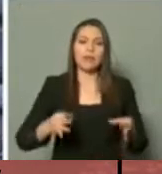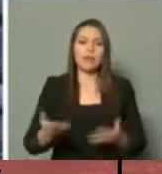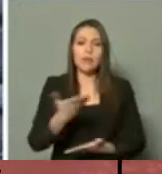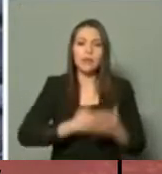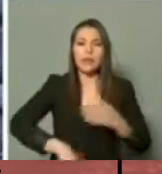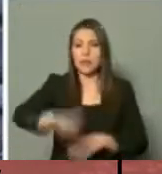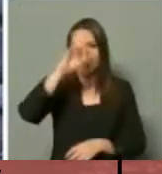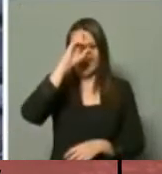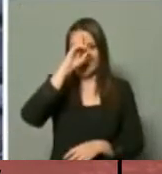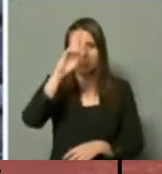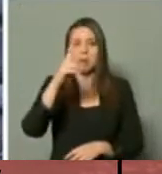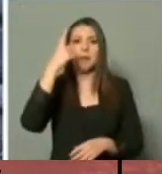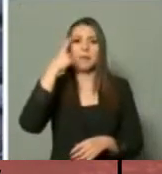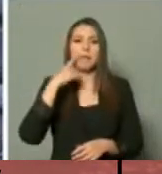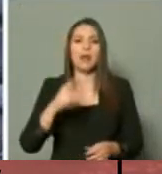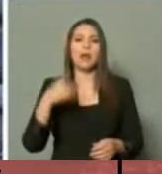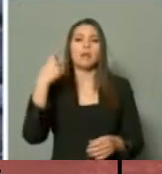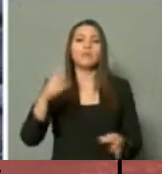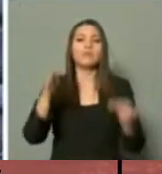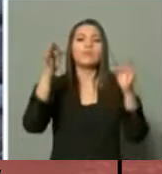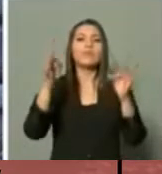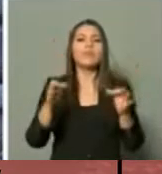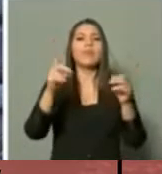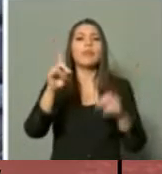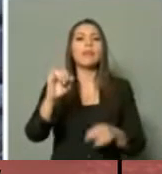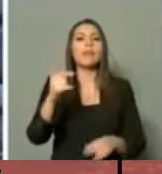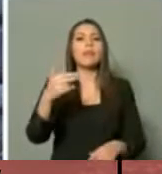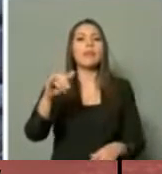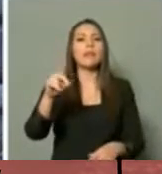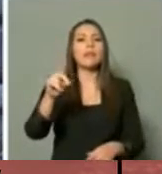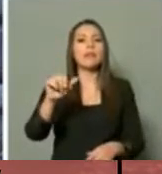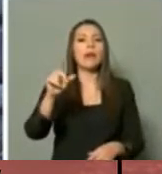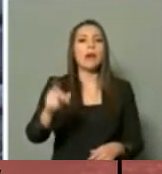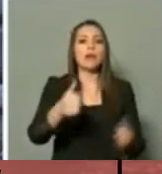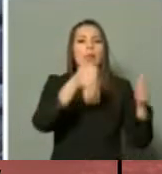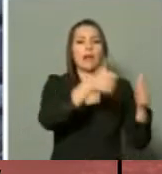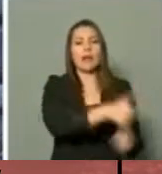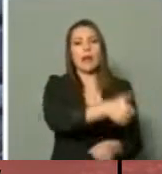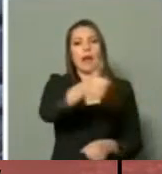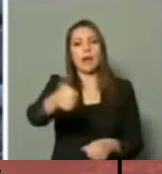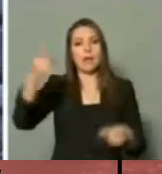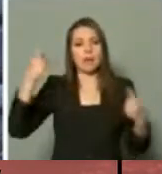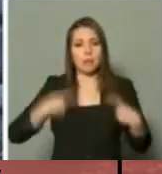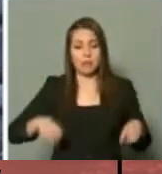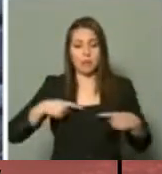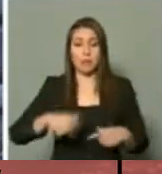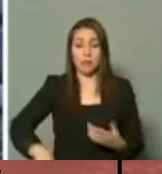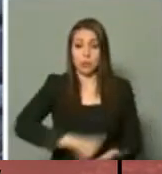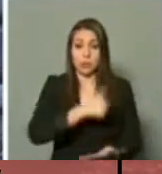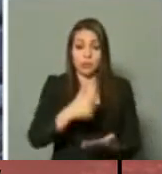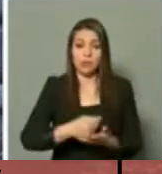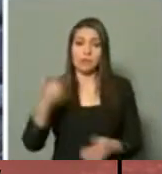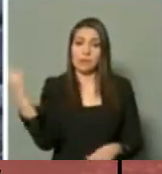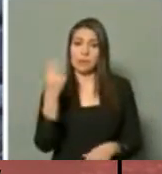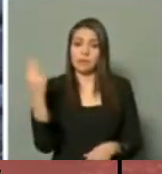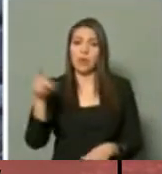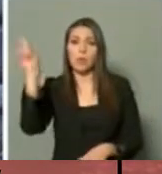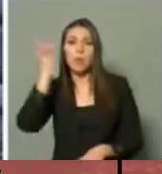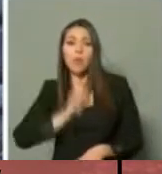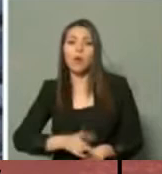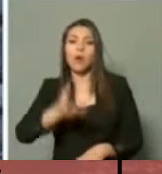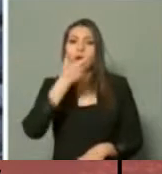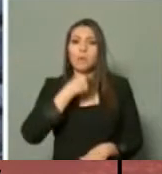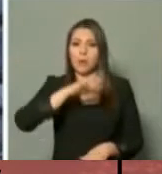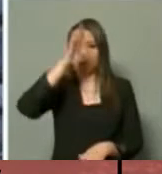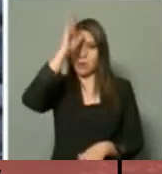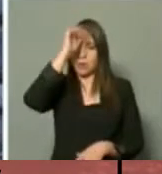respeto a la dignidad de las personas. Como política estoy convencida que la ciudad requiere de hombres y mujeres comprometidos con la patria